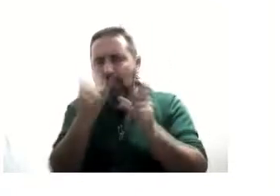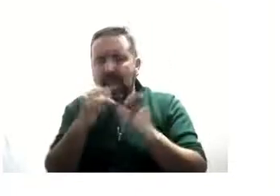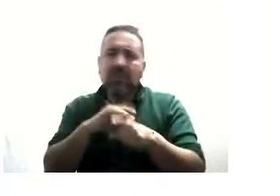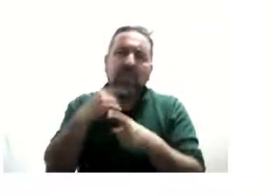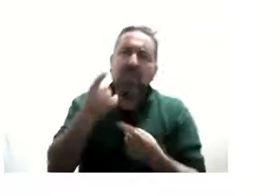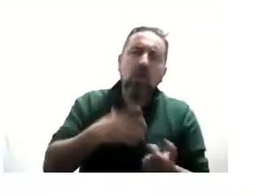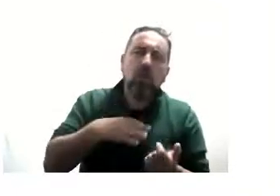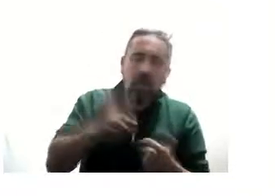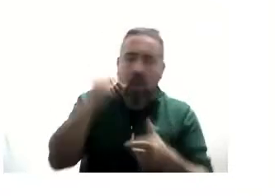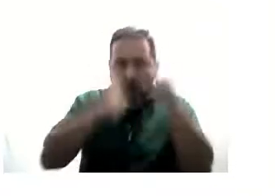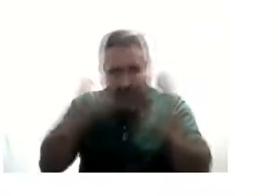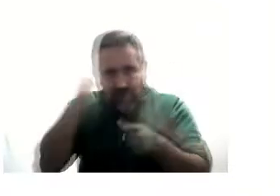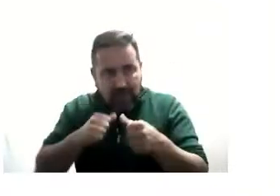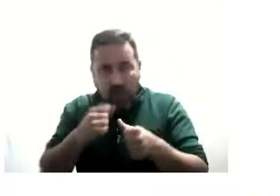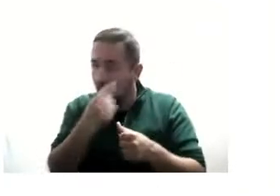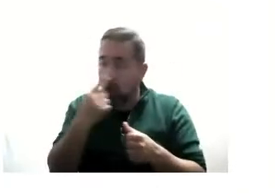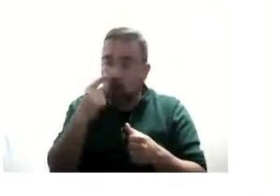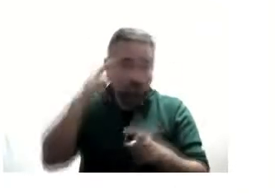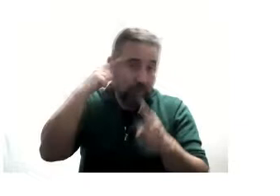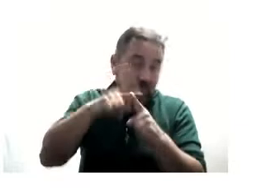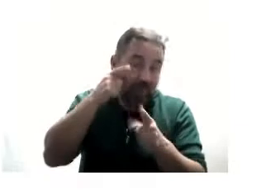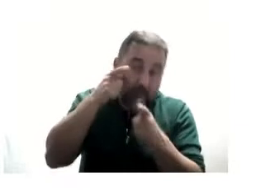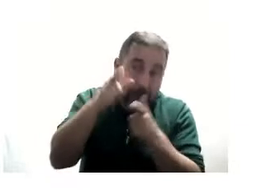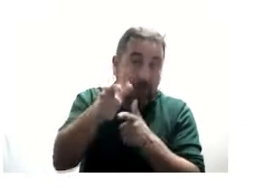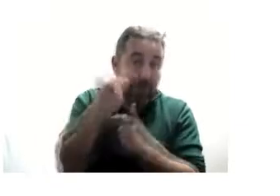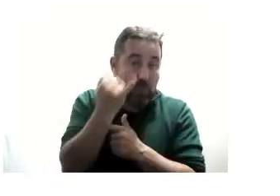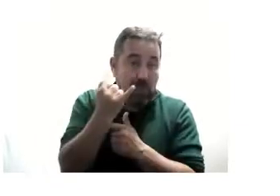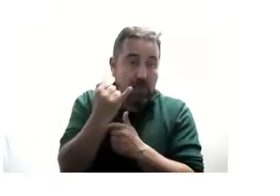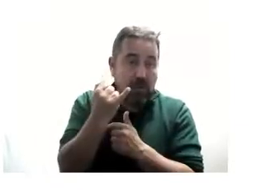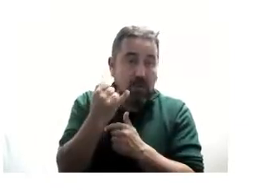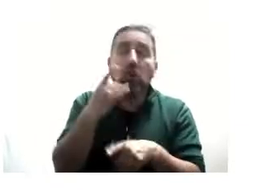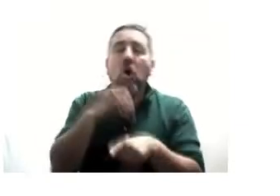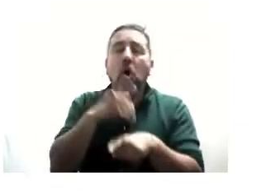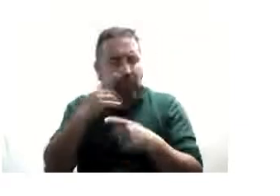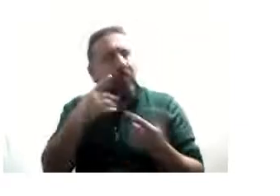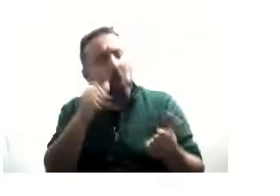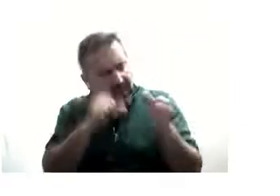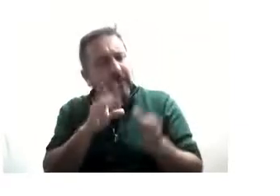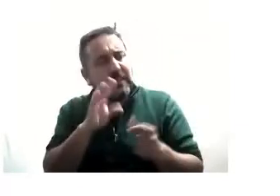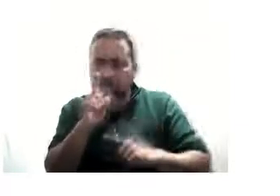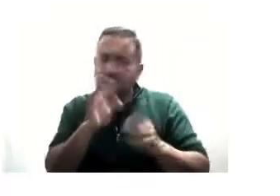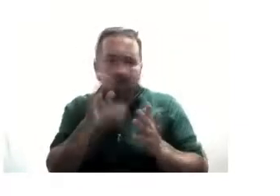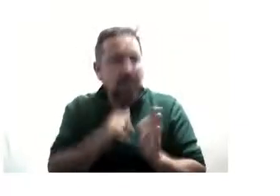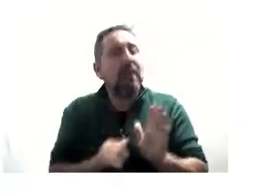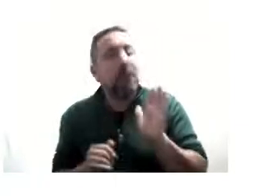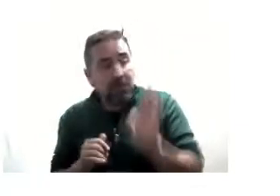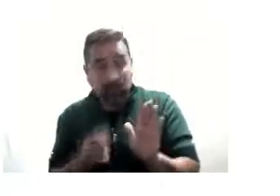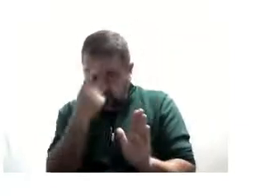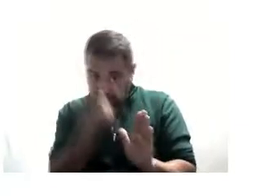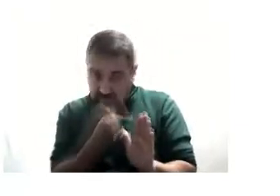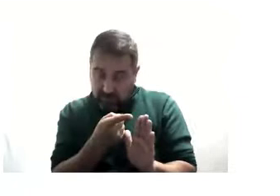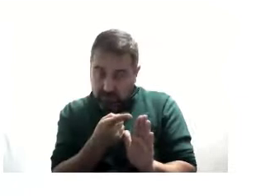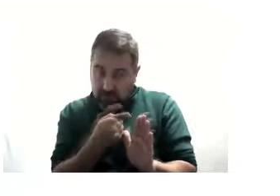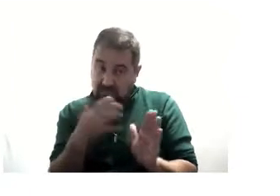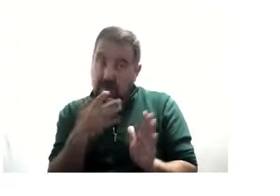pregunta que si le pueden operar los ojos para la miopía, el oftalmólogo muchas veces le dice, sí, podemos operarte, no hay ningún problema, pero ten en cuenta que cuando